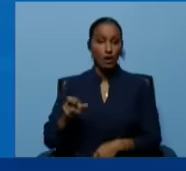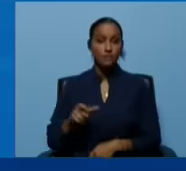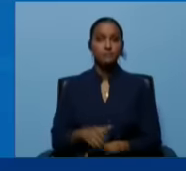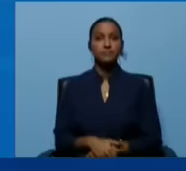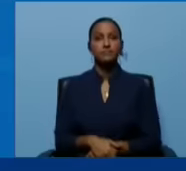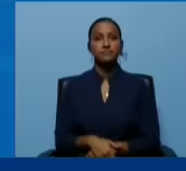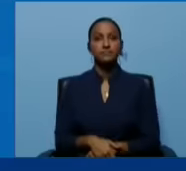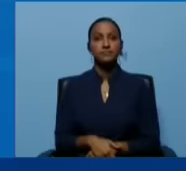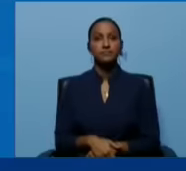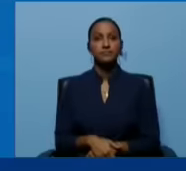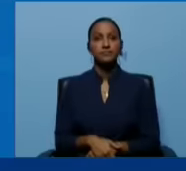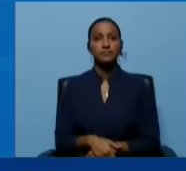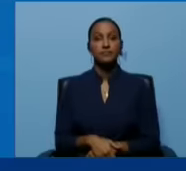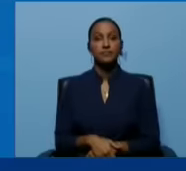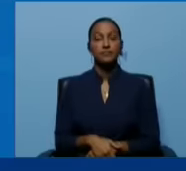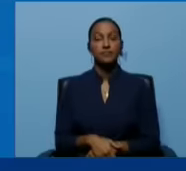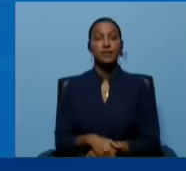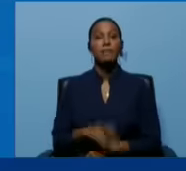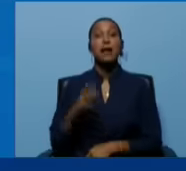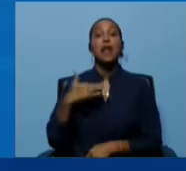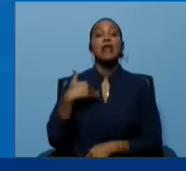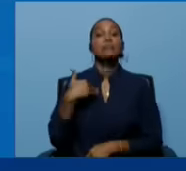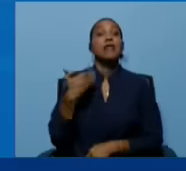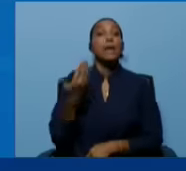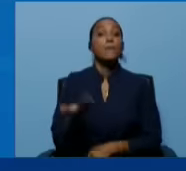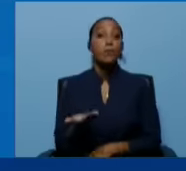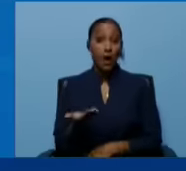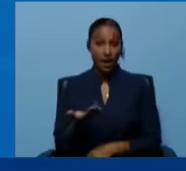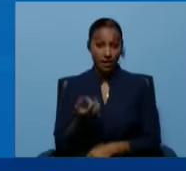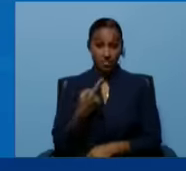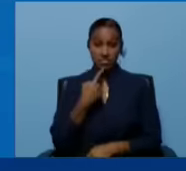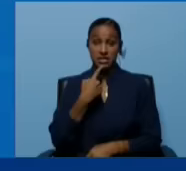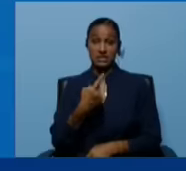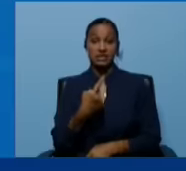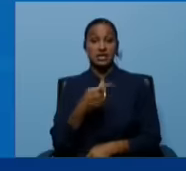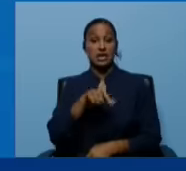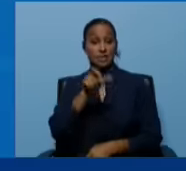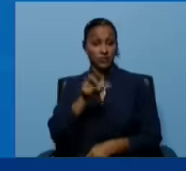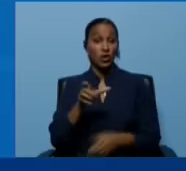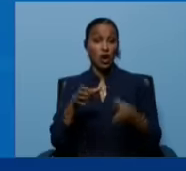para luego salir a pedir una intervención.